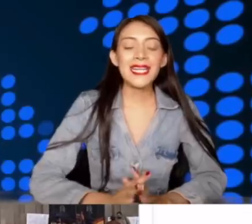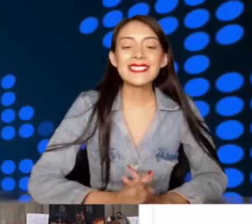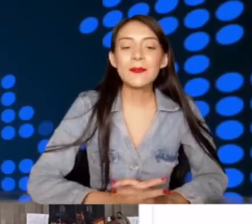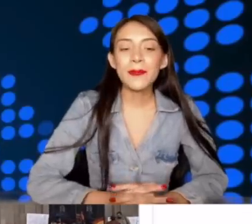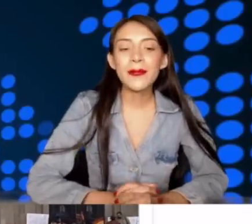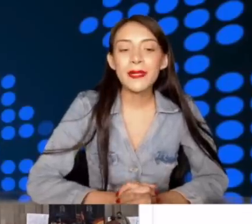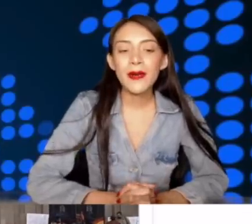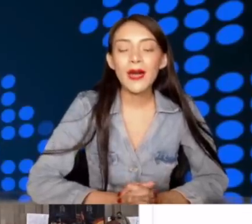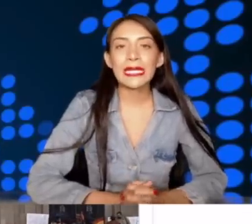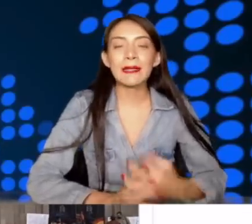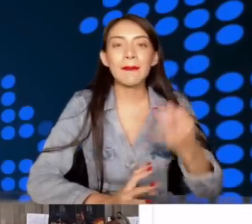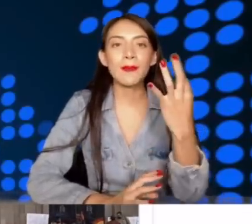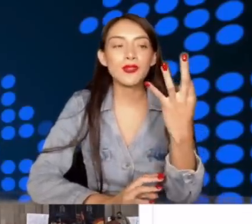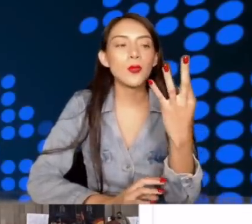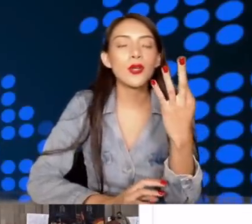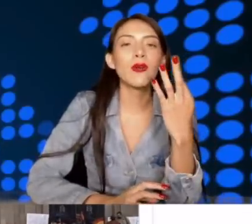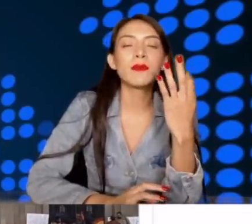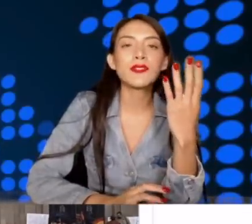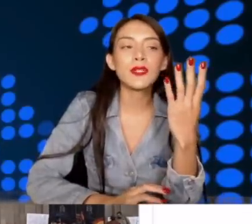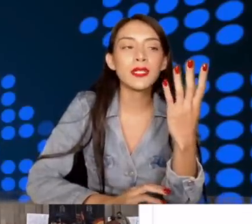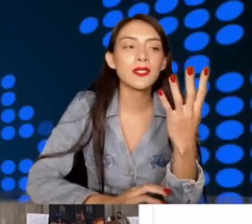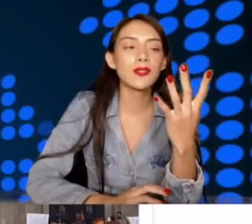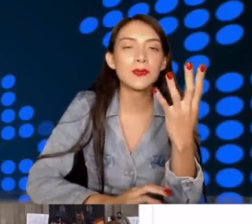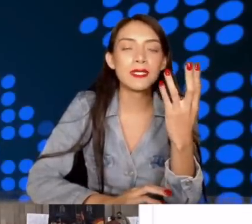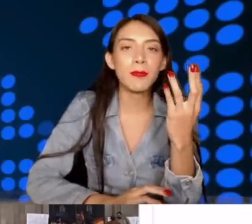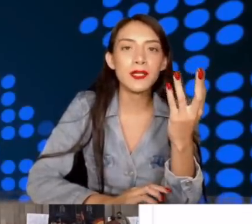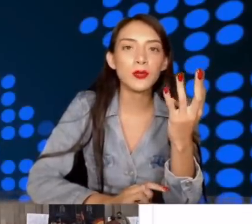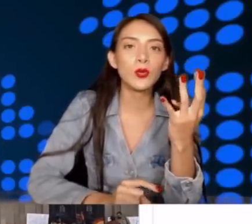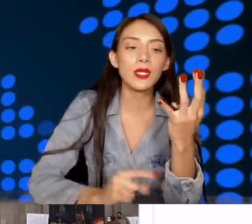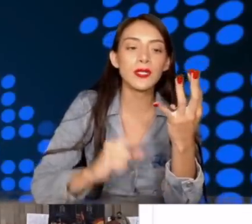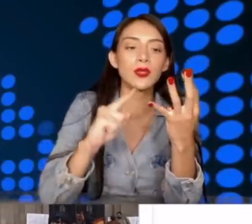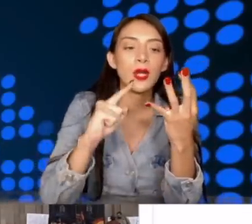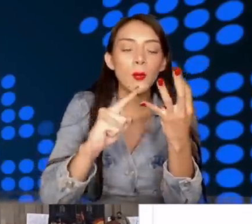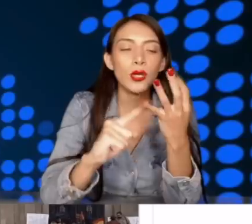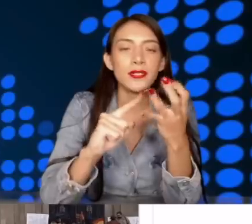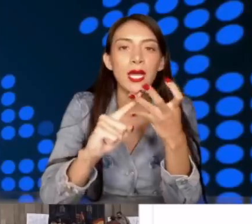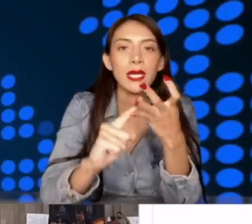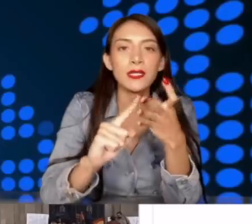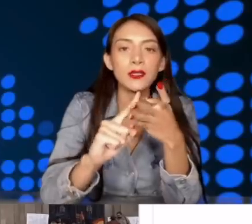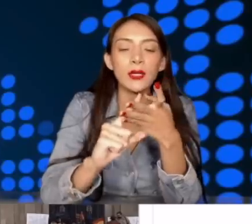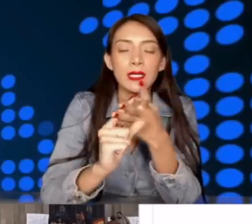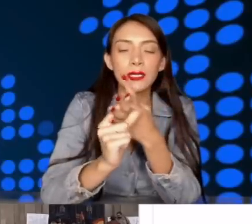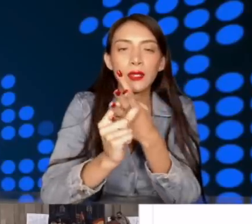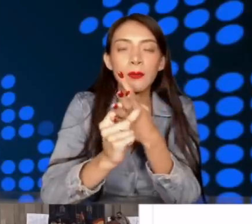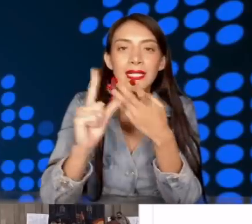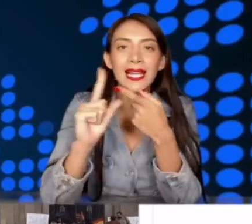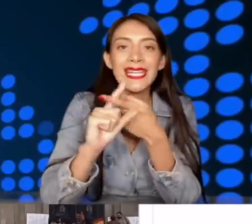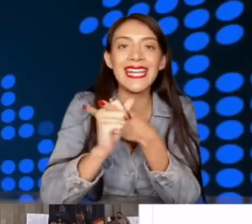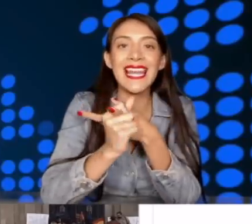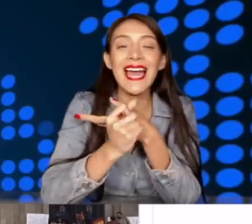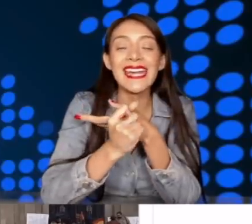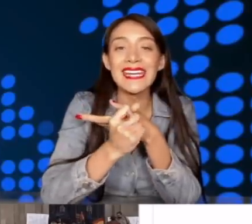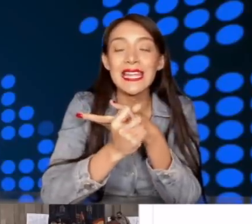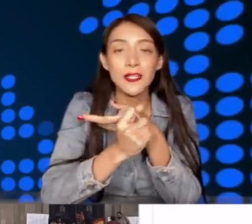Pues bien, ese es el primer video. Aquí vemos cómo el joven menciona quiénes son las principales cúpulas, que son policía, ejército, el sector empresarial